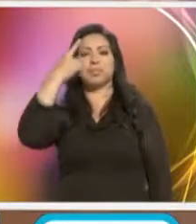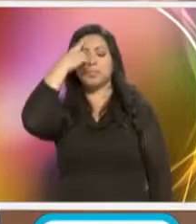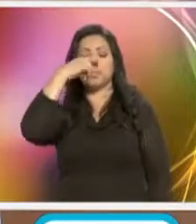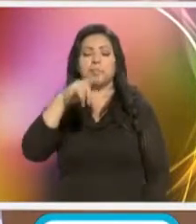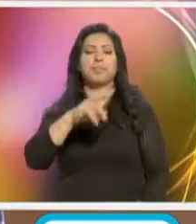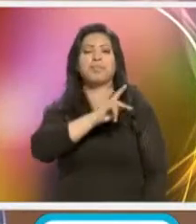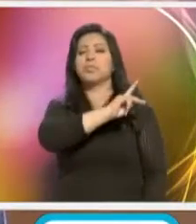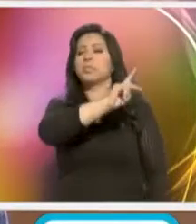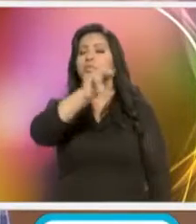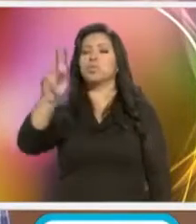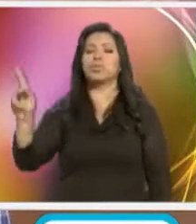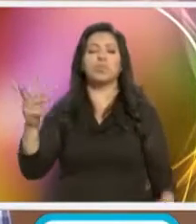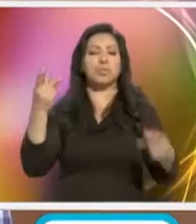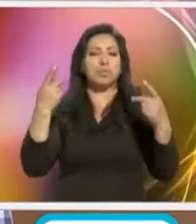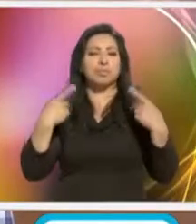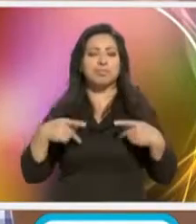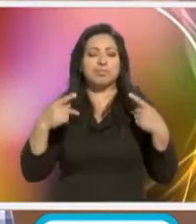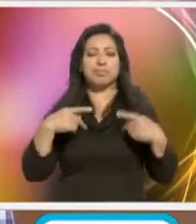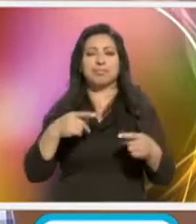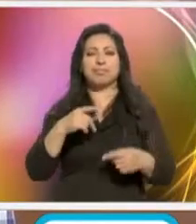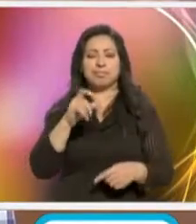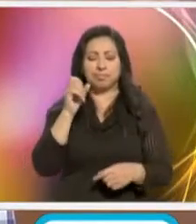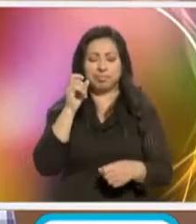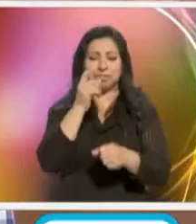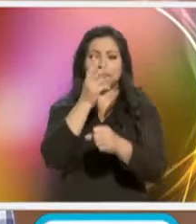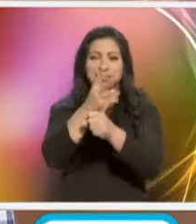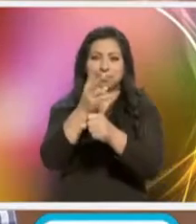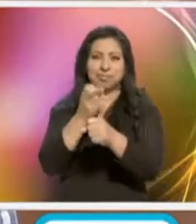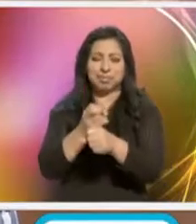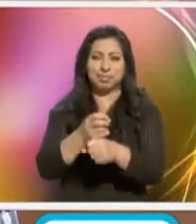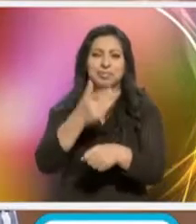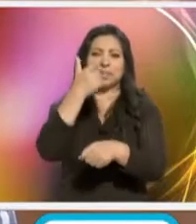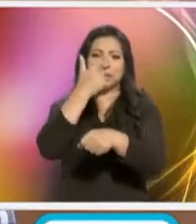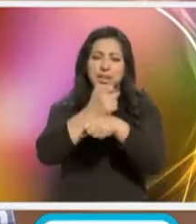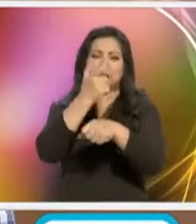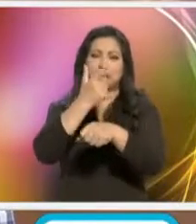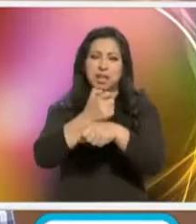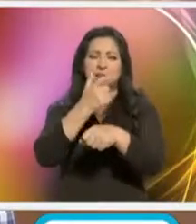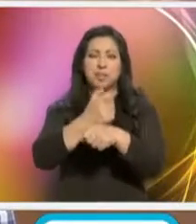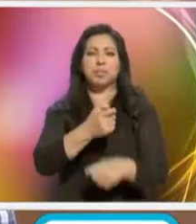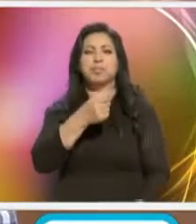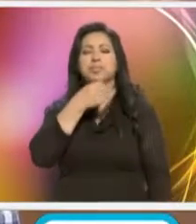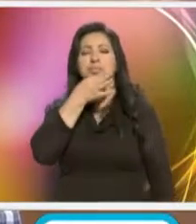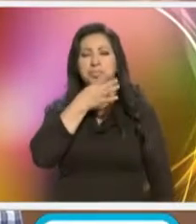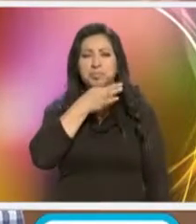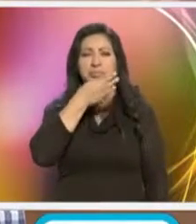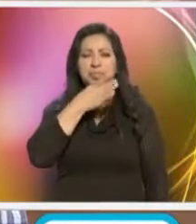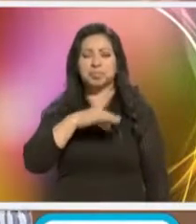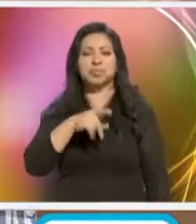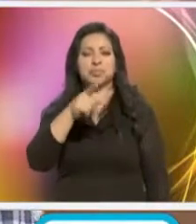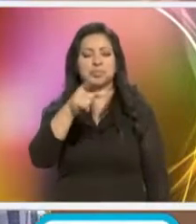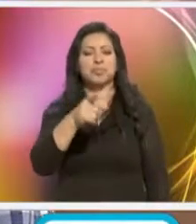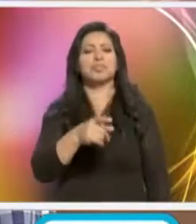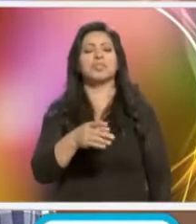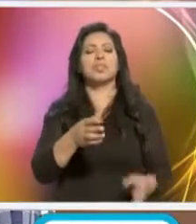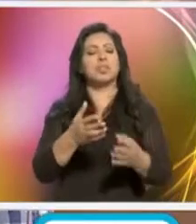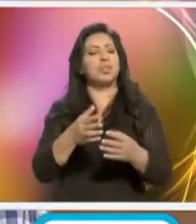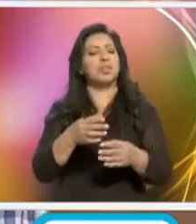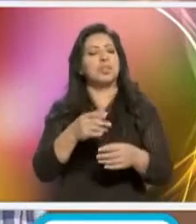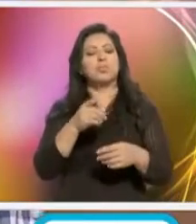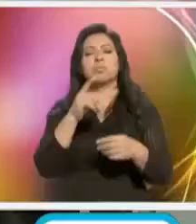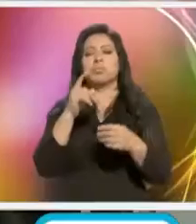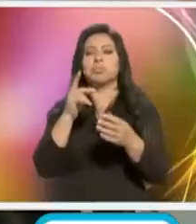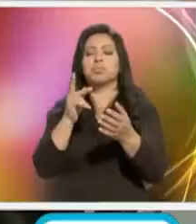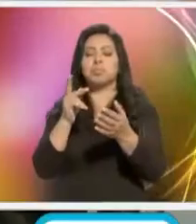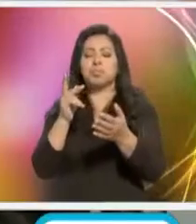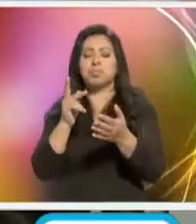capitalinos pues a este séptimo festival. Es el séptimo año consecutivo que se lleva a cabo. Así es. Y quiero suponer que ha tenido